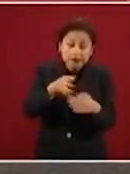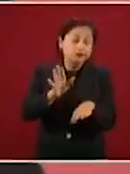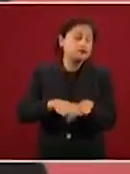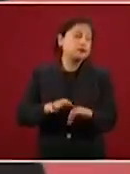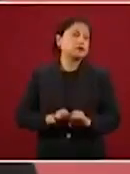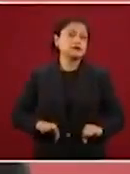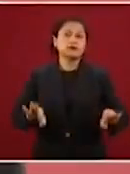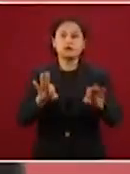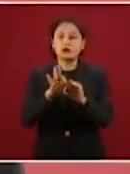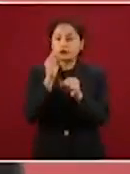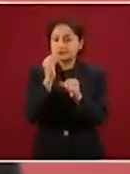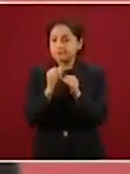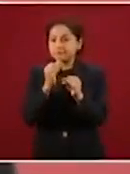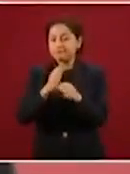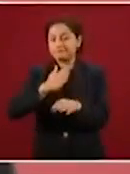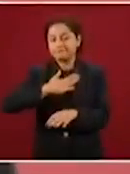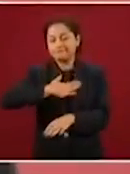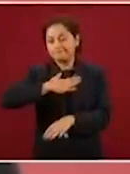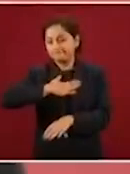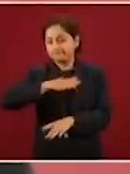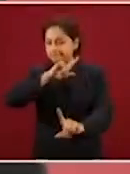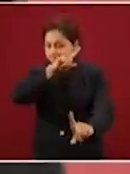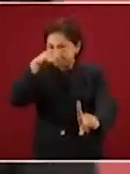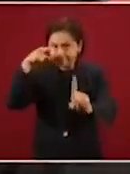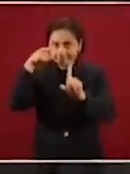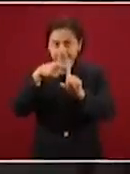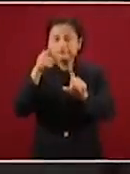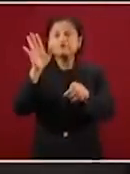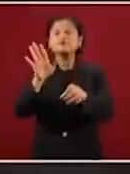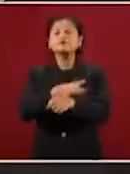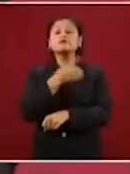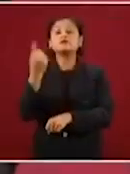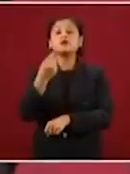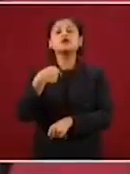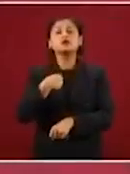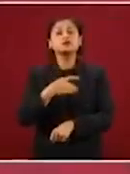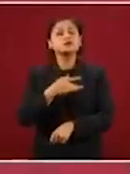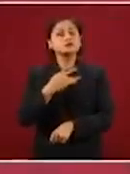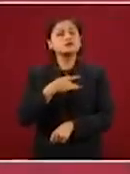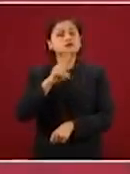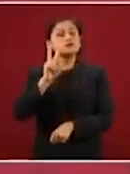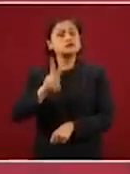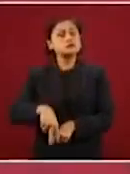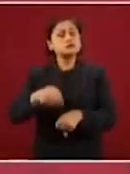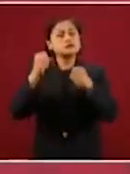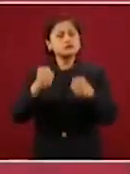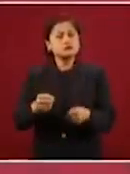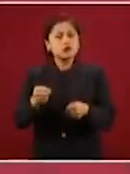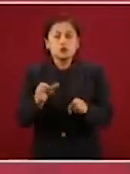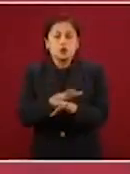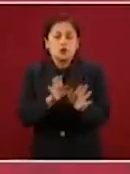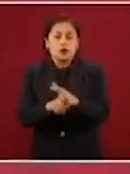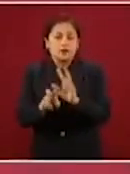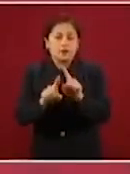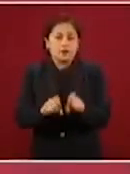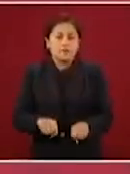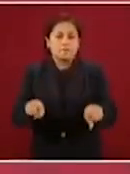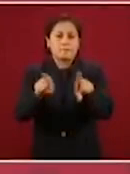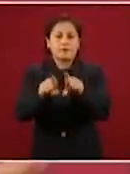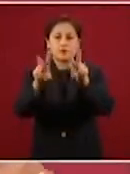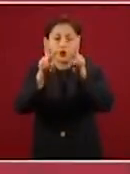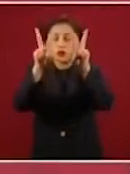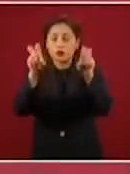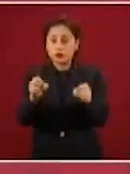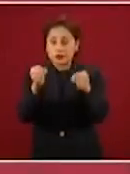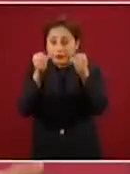importa muchísimo, porque estoy convencido, es como el tema de la inseguridad y de la violencia, si atendemos